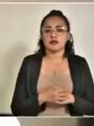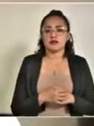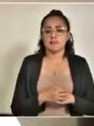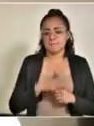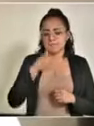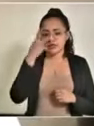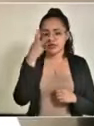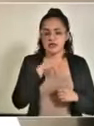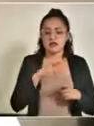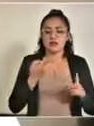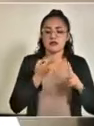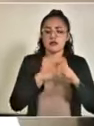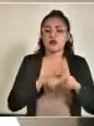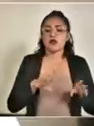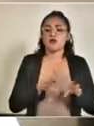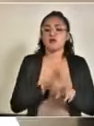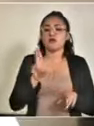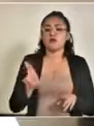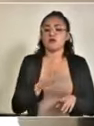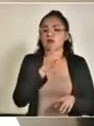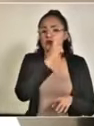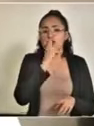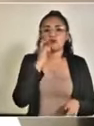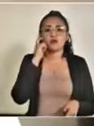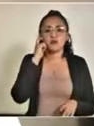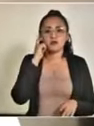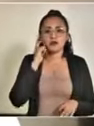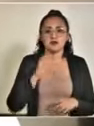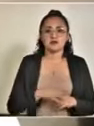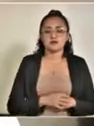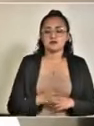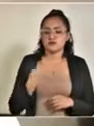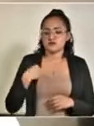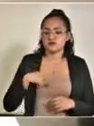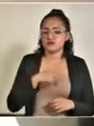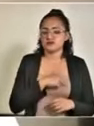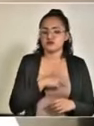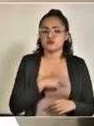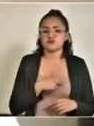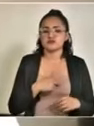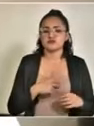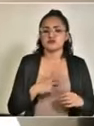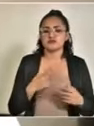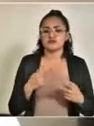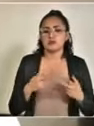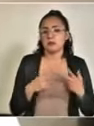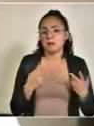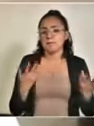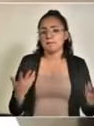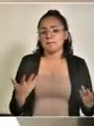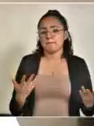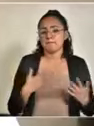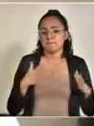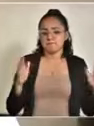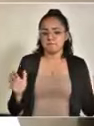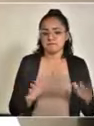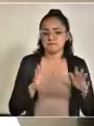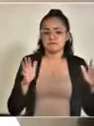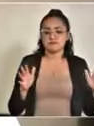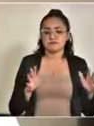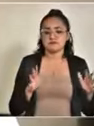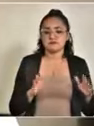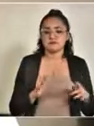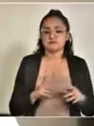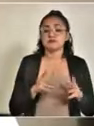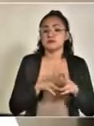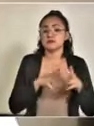iniciar sobre el uso de cubrebocas. Nosotros vamos a promover